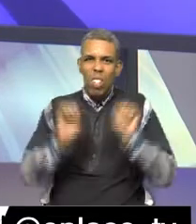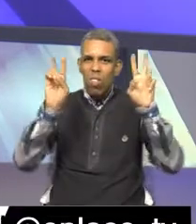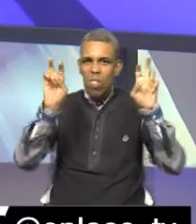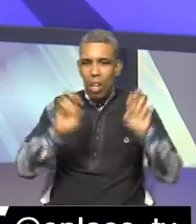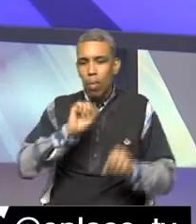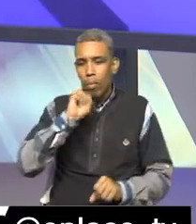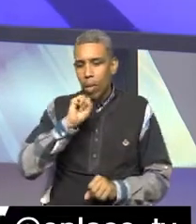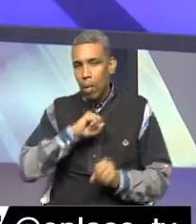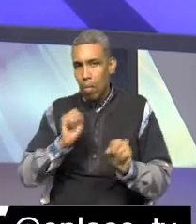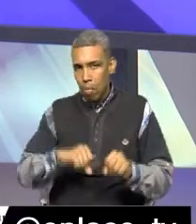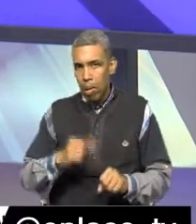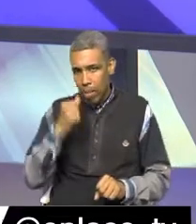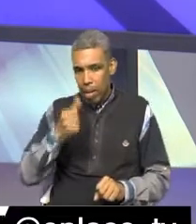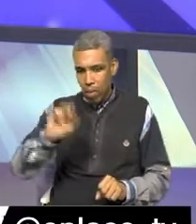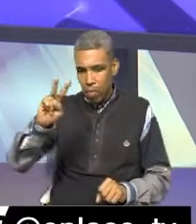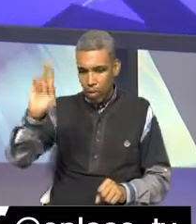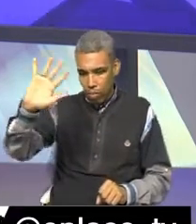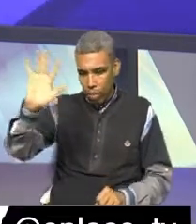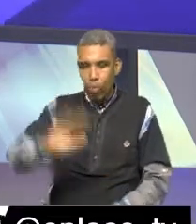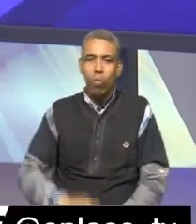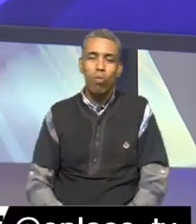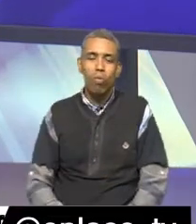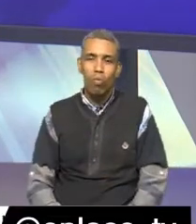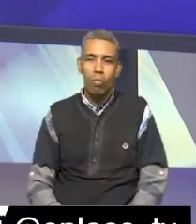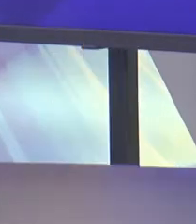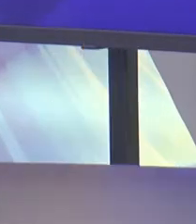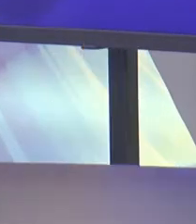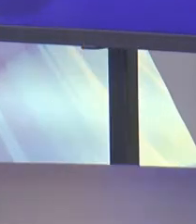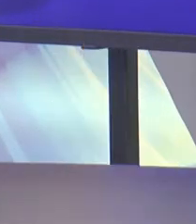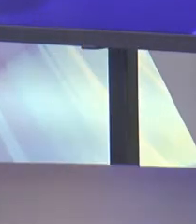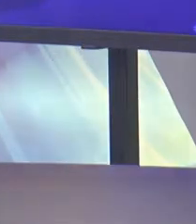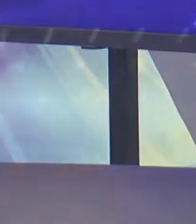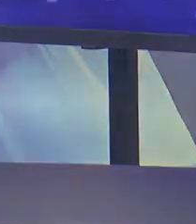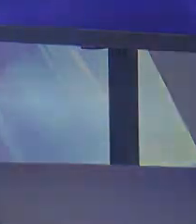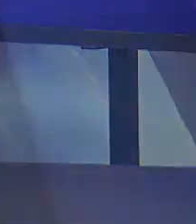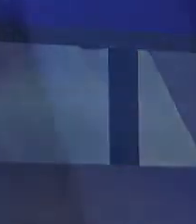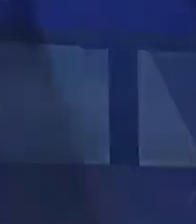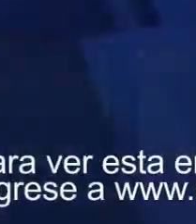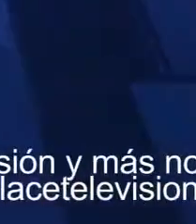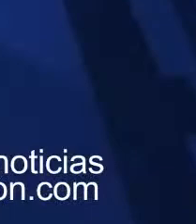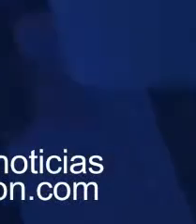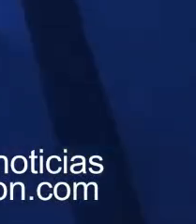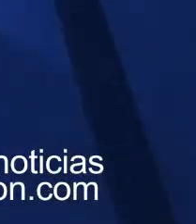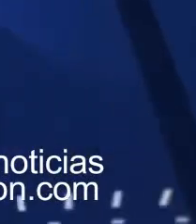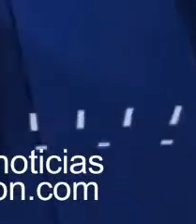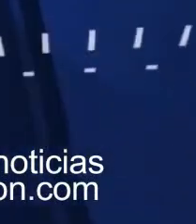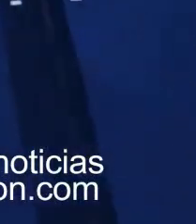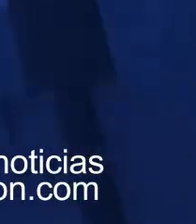Noticias, lo que usted quiere ver. Feliz noche para todos.